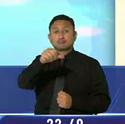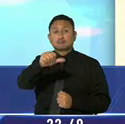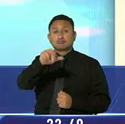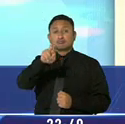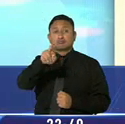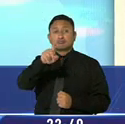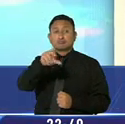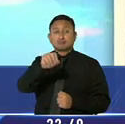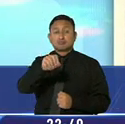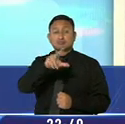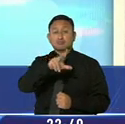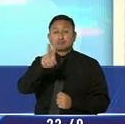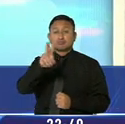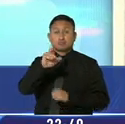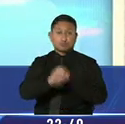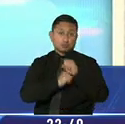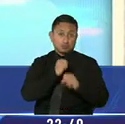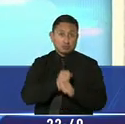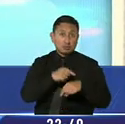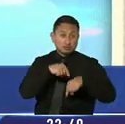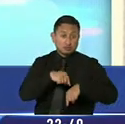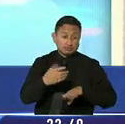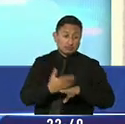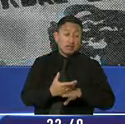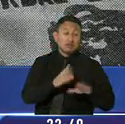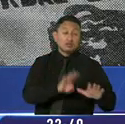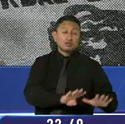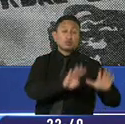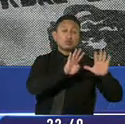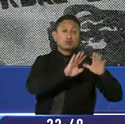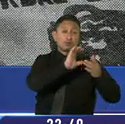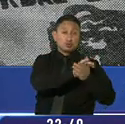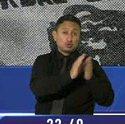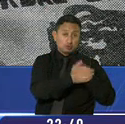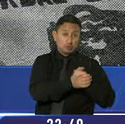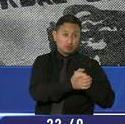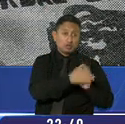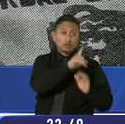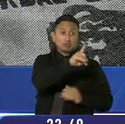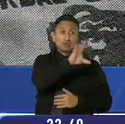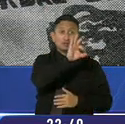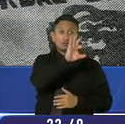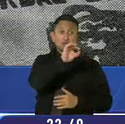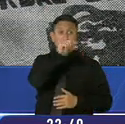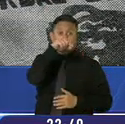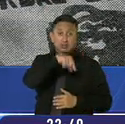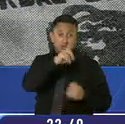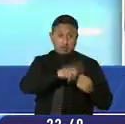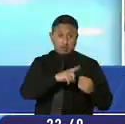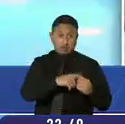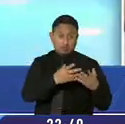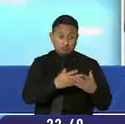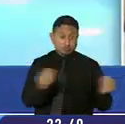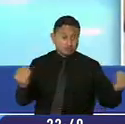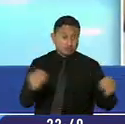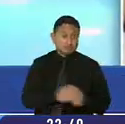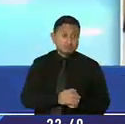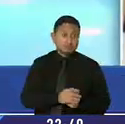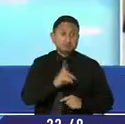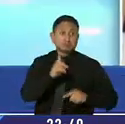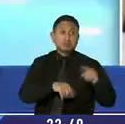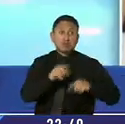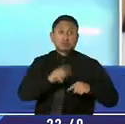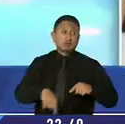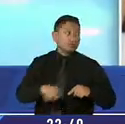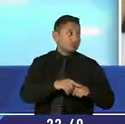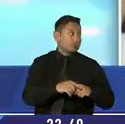32 años. Desapareció un 9 de noviembre de 1990 en Quito. Salió con sus amigos y desde allí fue como si se lo hubiese tragado